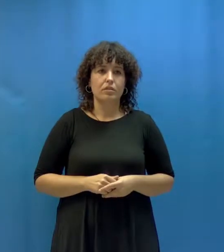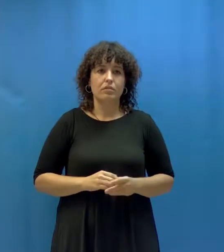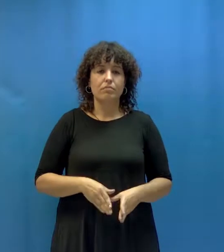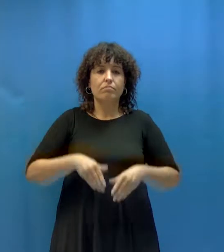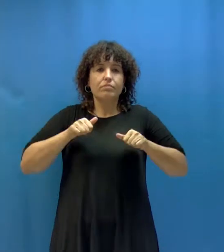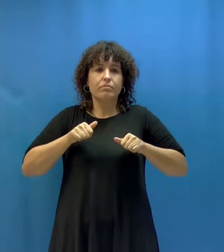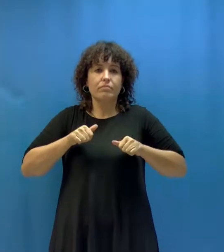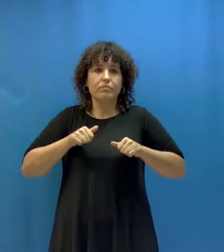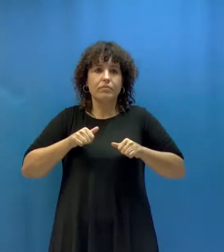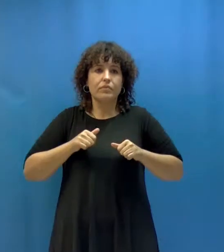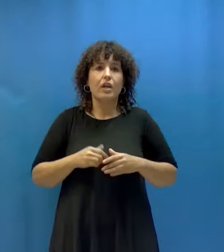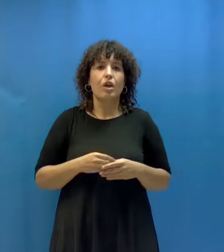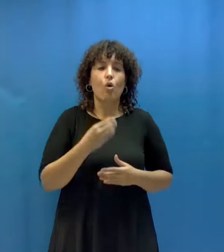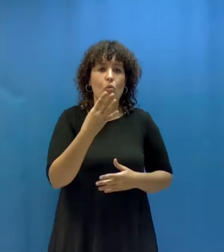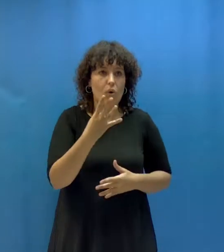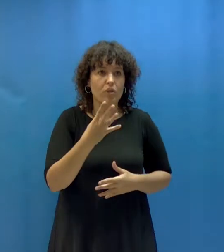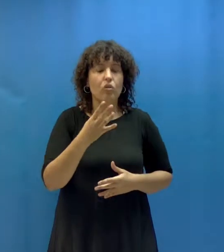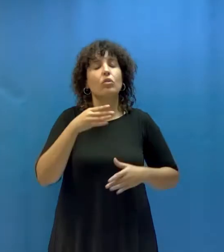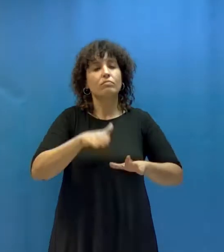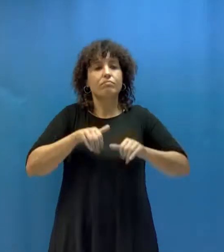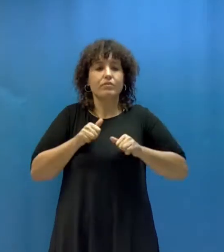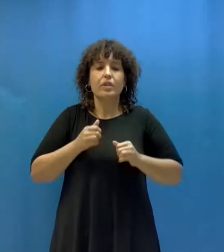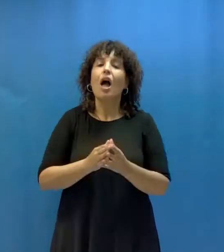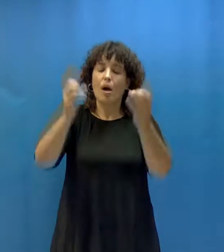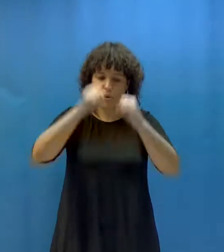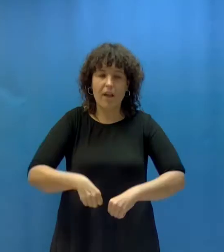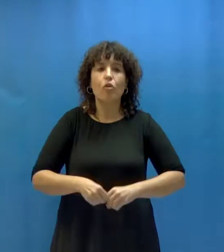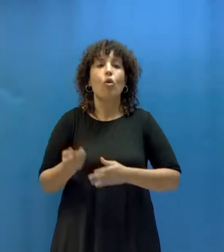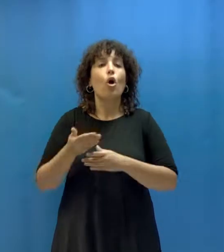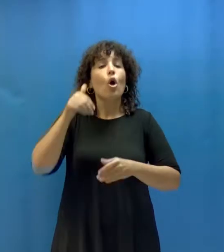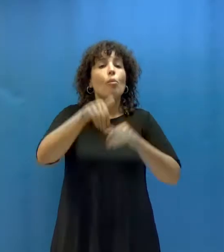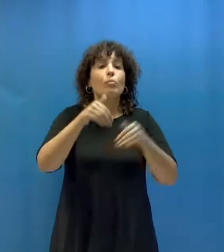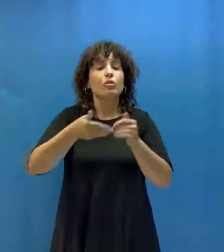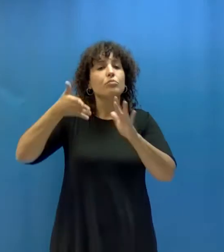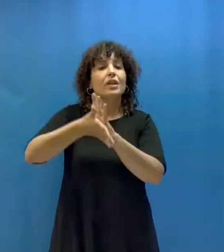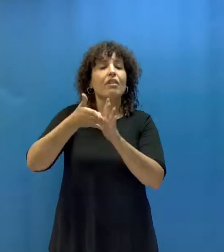¿Abstenciones? Y 4 abstenciones. Queda aprobado. Per explicació de vot, el señor Padu Daru.